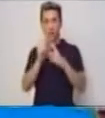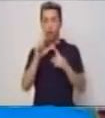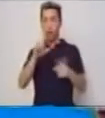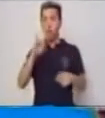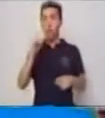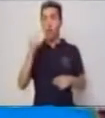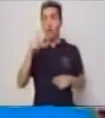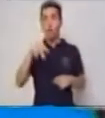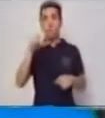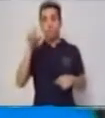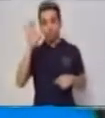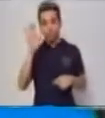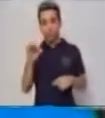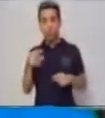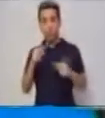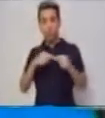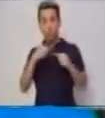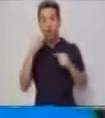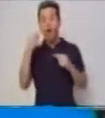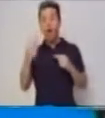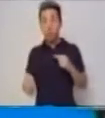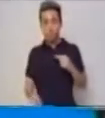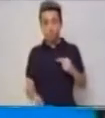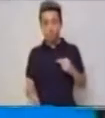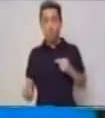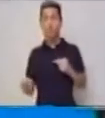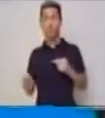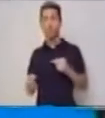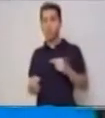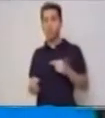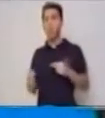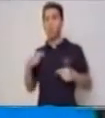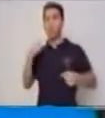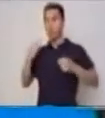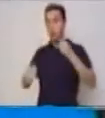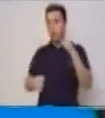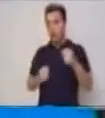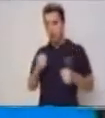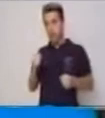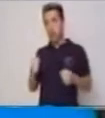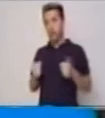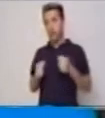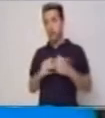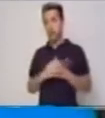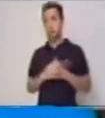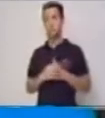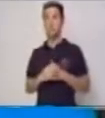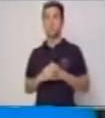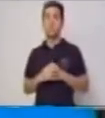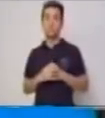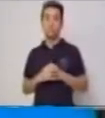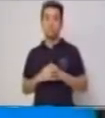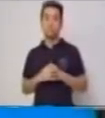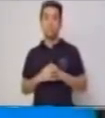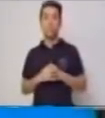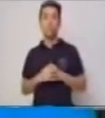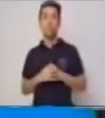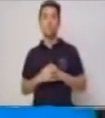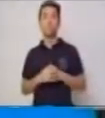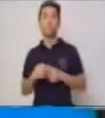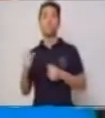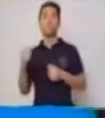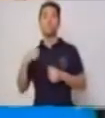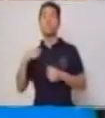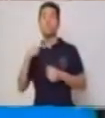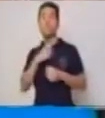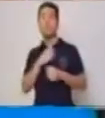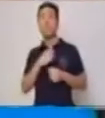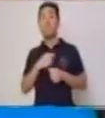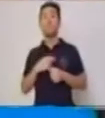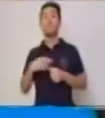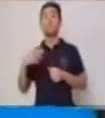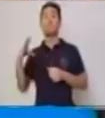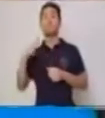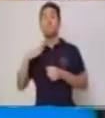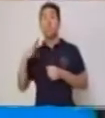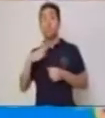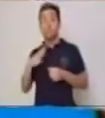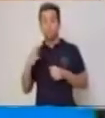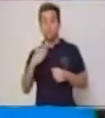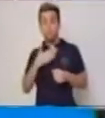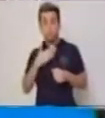mucho solamente cuando corre. Les repito, cuando nosotros estructuremos nuestras